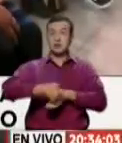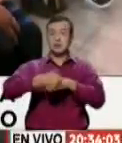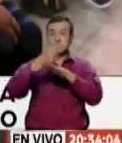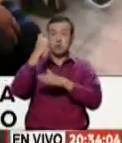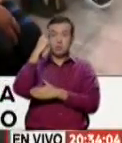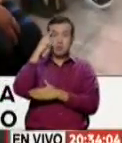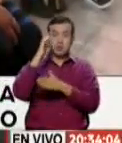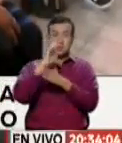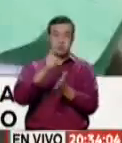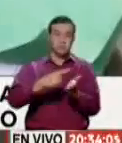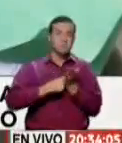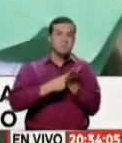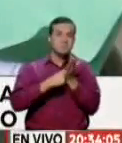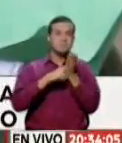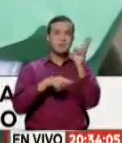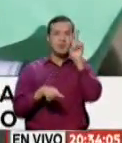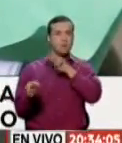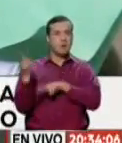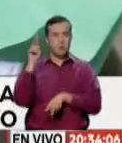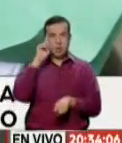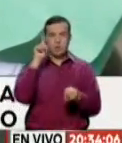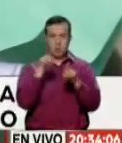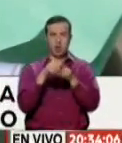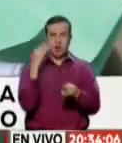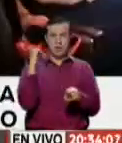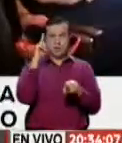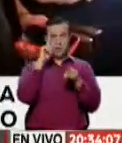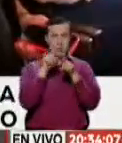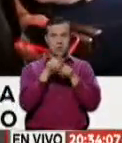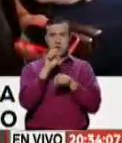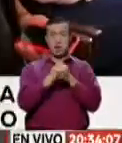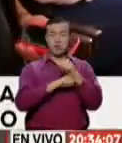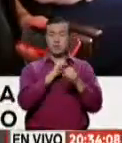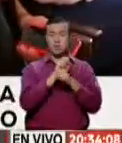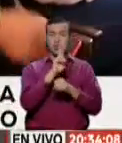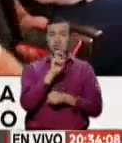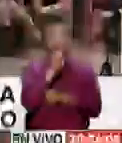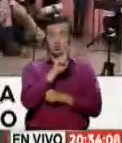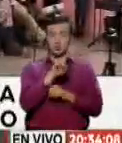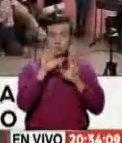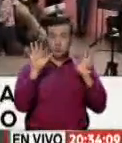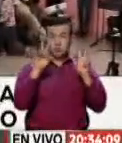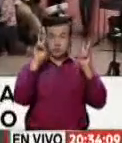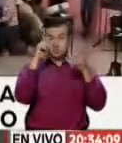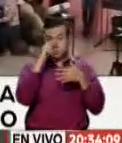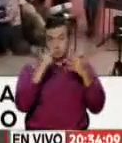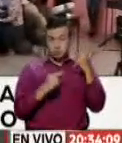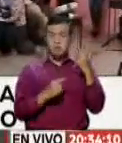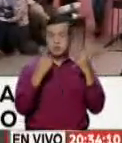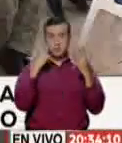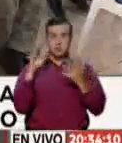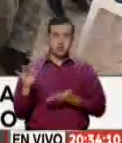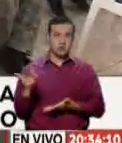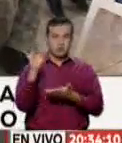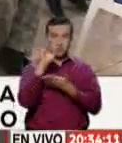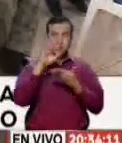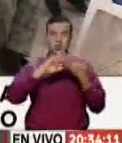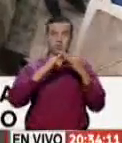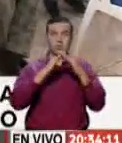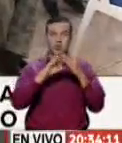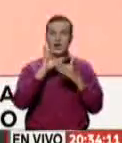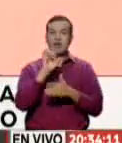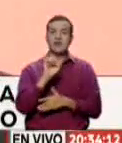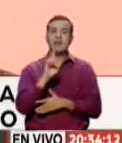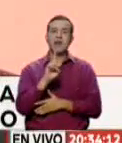del gobierno central para evaluar los acuerdos mantenidos durante el 2018. Sobre esto se refirió el representante de la comunidad